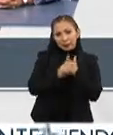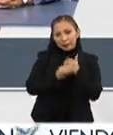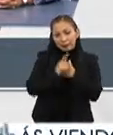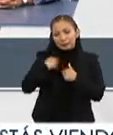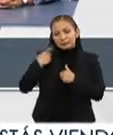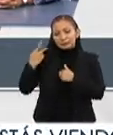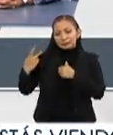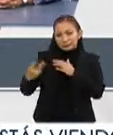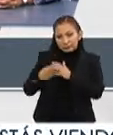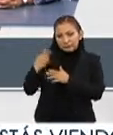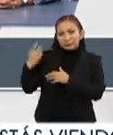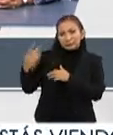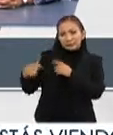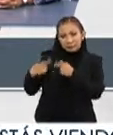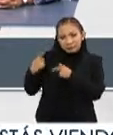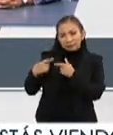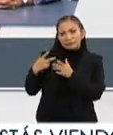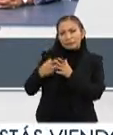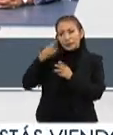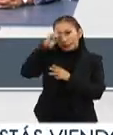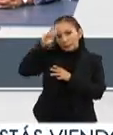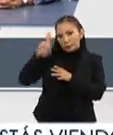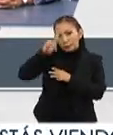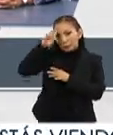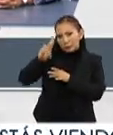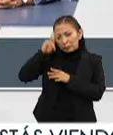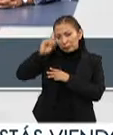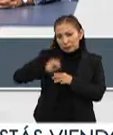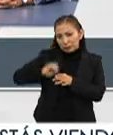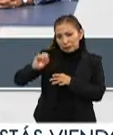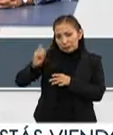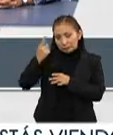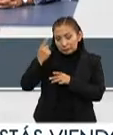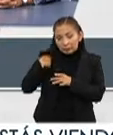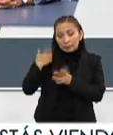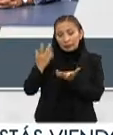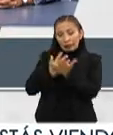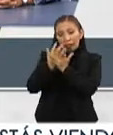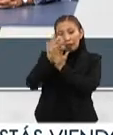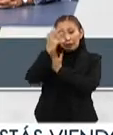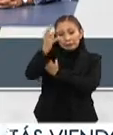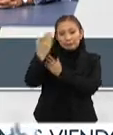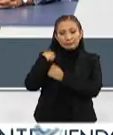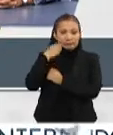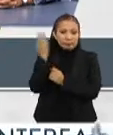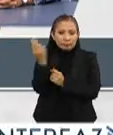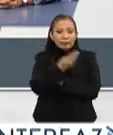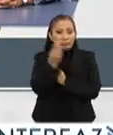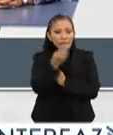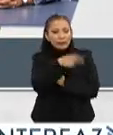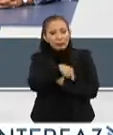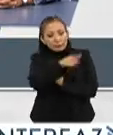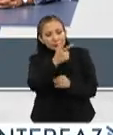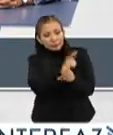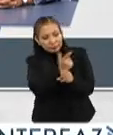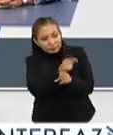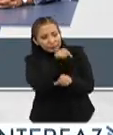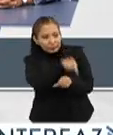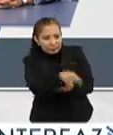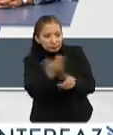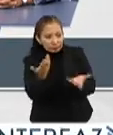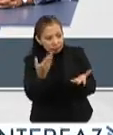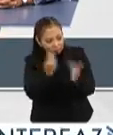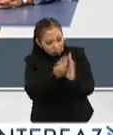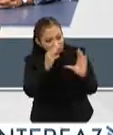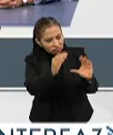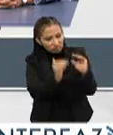han venido recrudeciendo en este siglo XXI, pues se presta para que esta carrera sea una carrera de